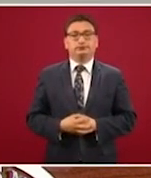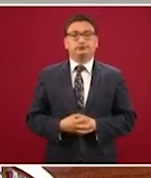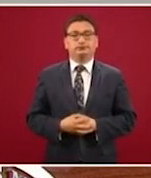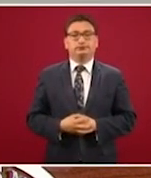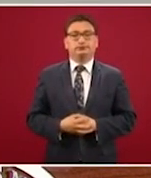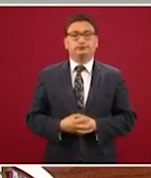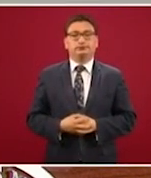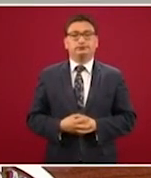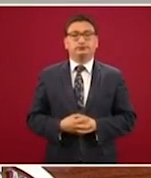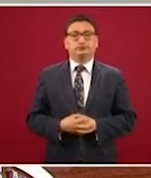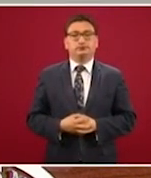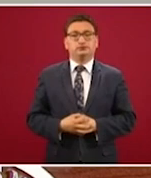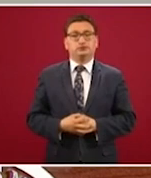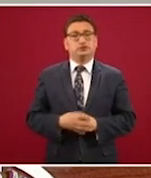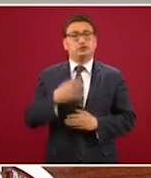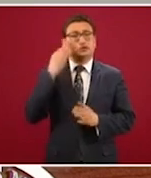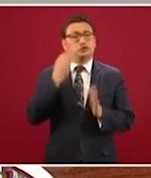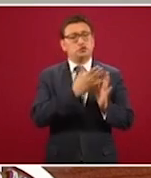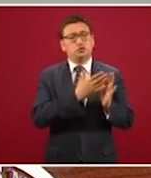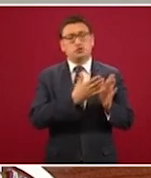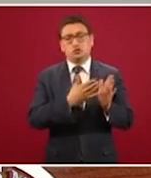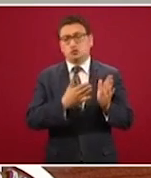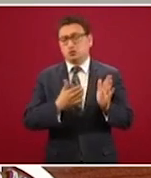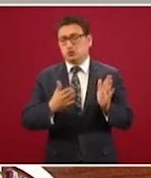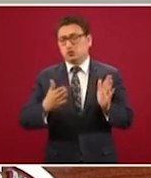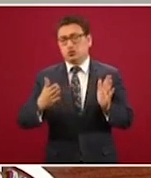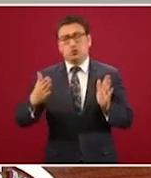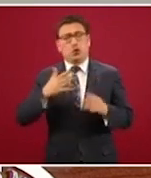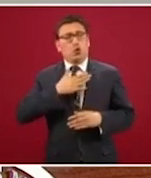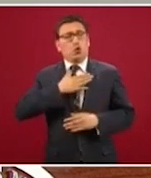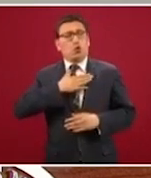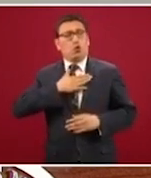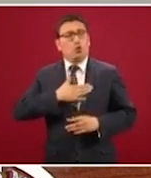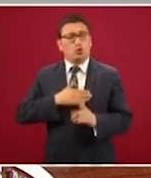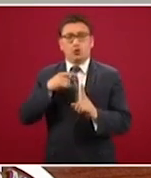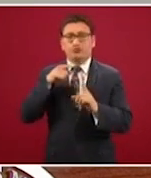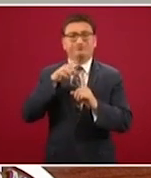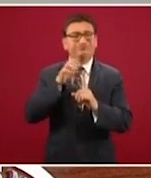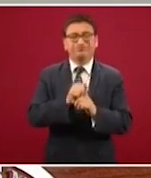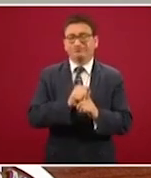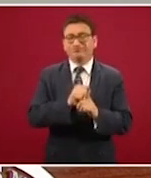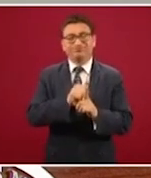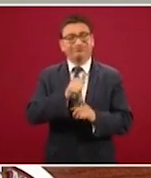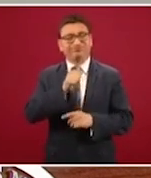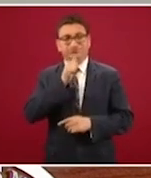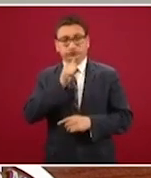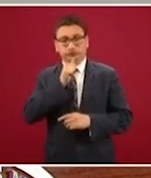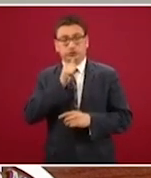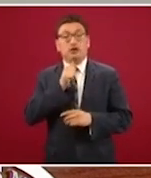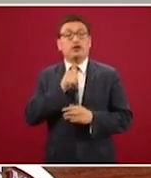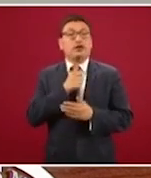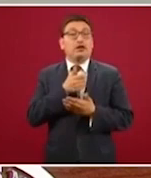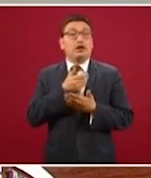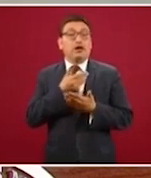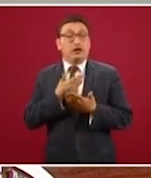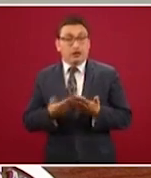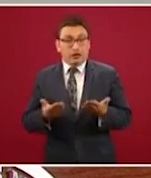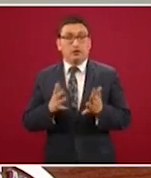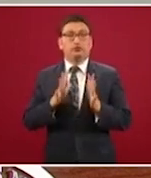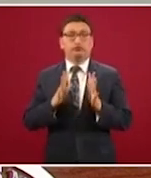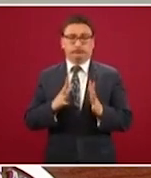hubo justicia durante mucho tiempo. Ahora se